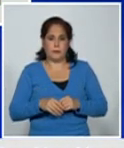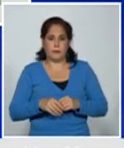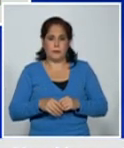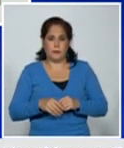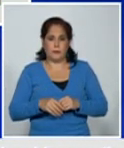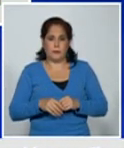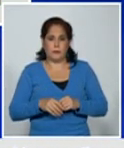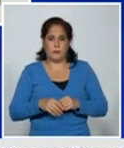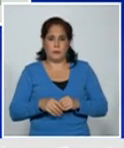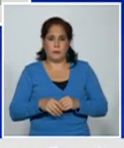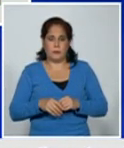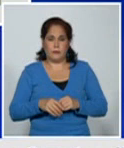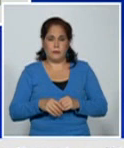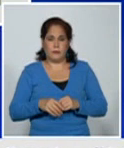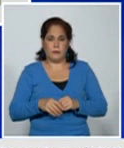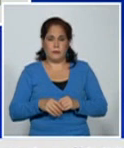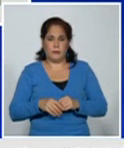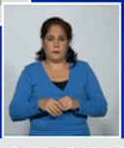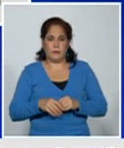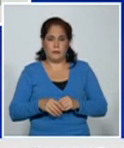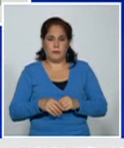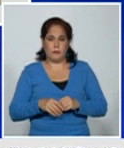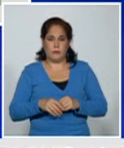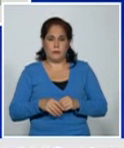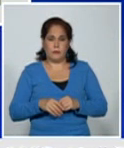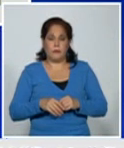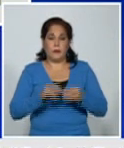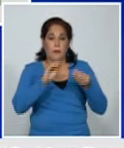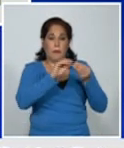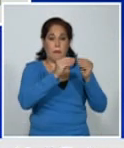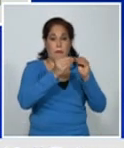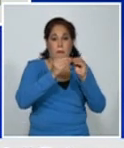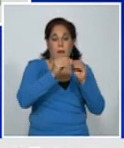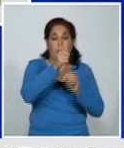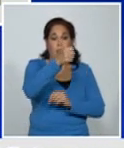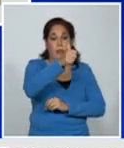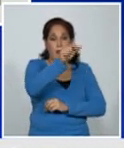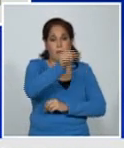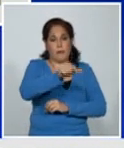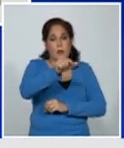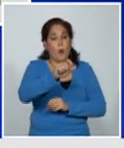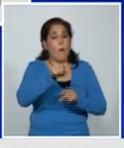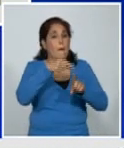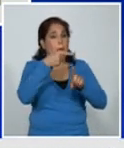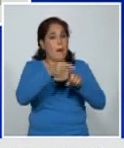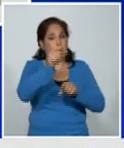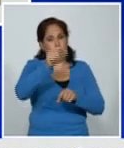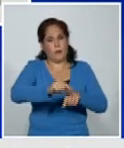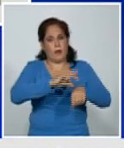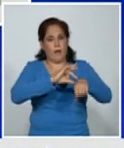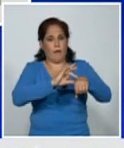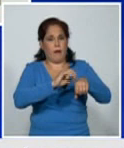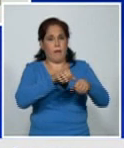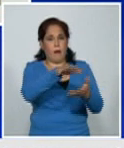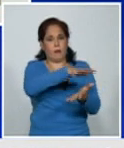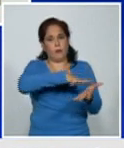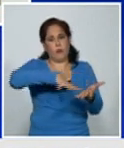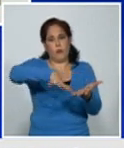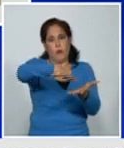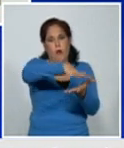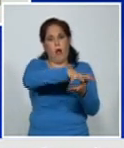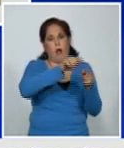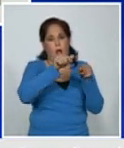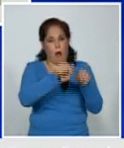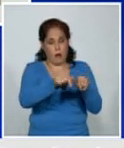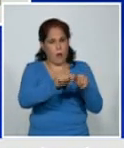produce relacionado uno con otro transmisión de 10 casos o más y que obligan a la